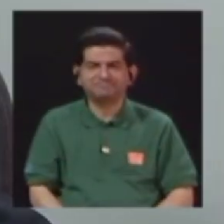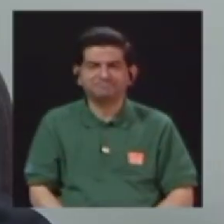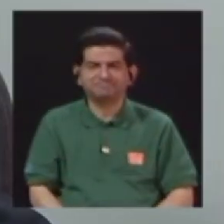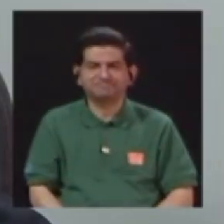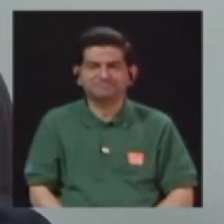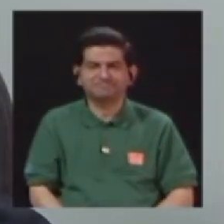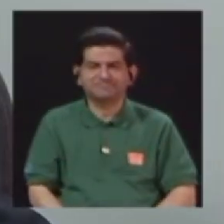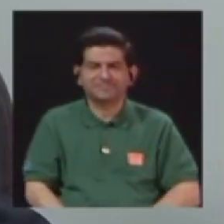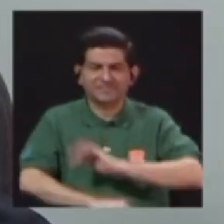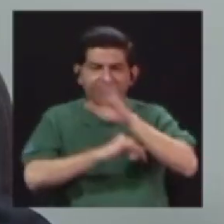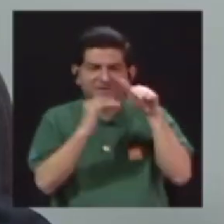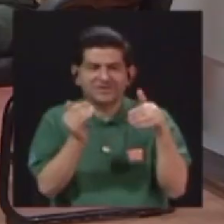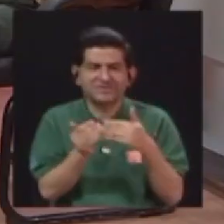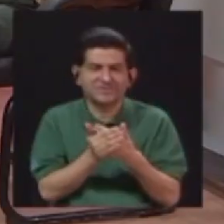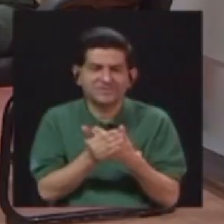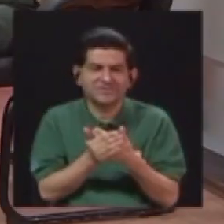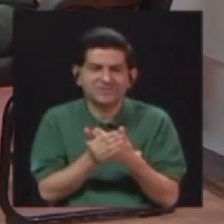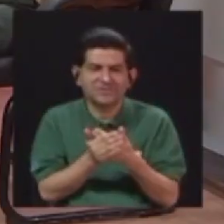Bueno, toda una